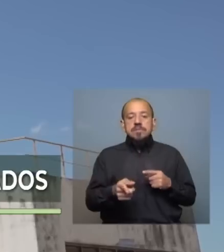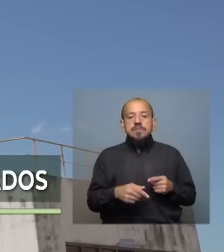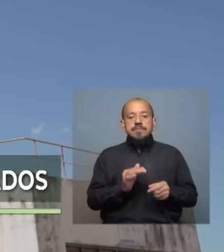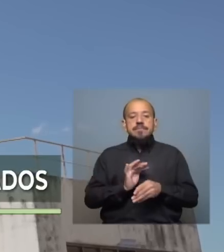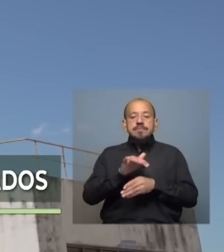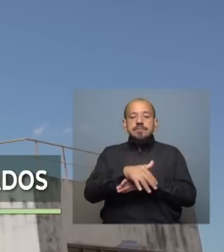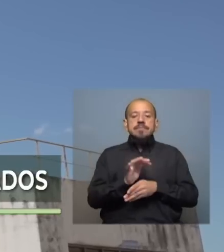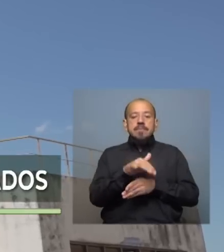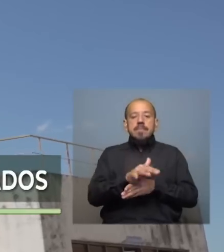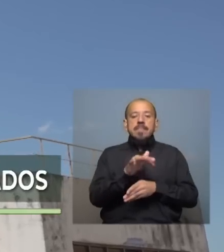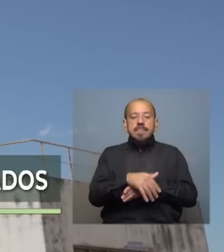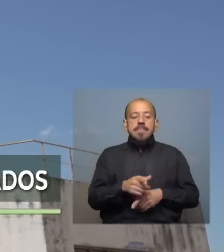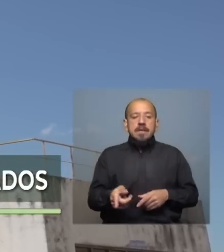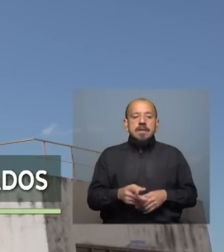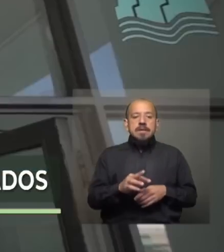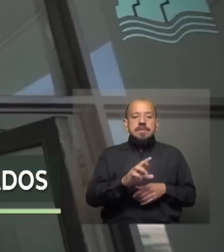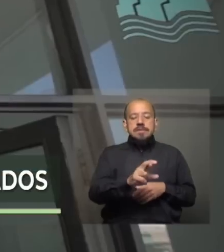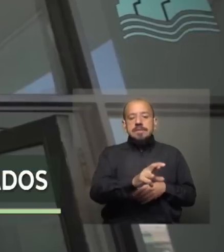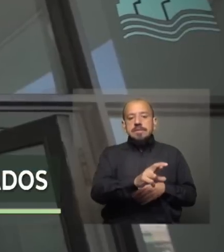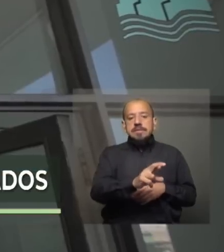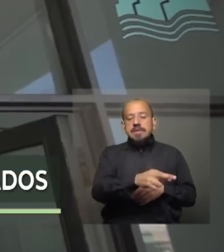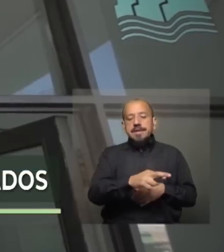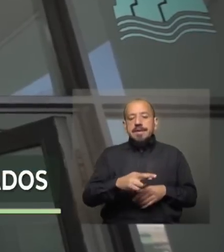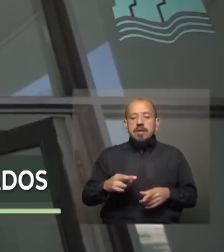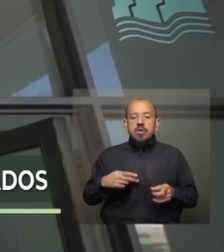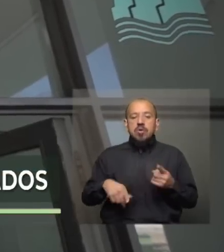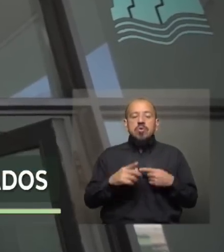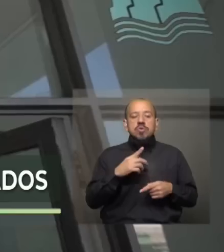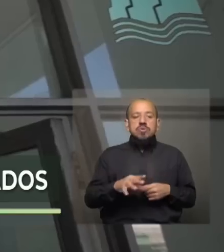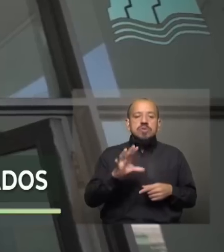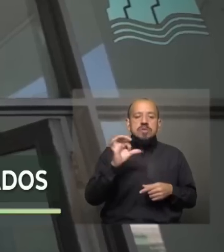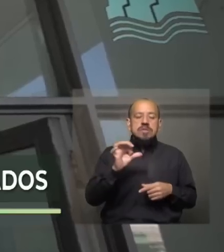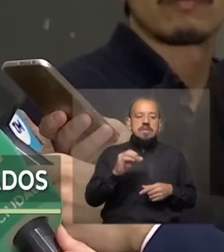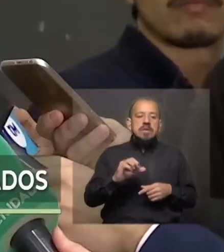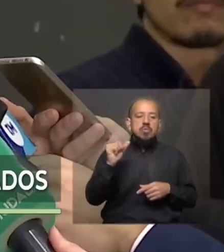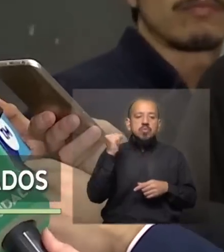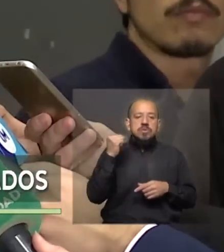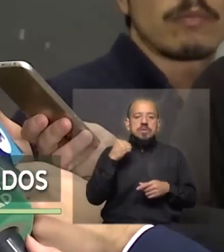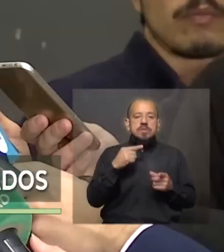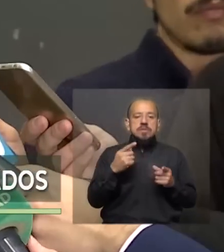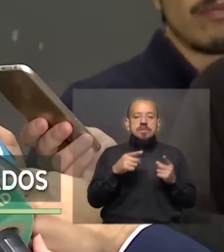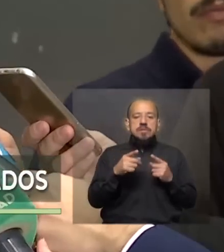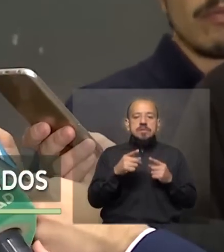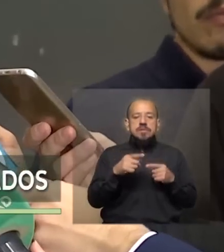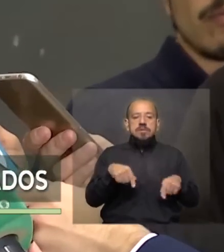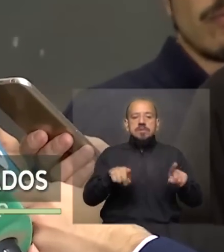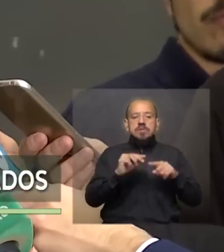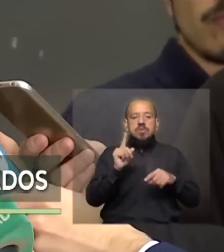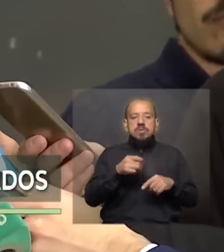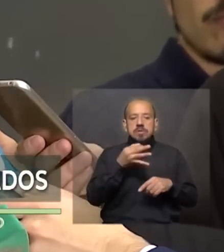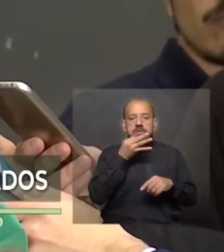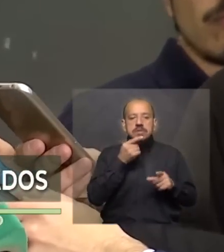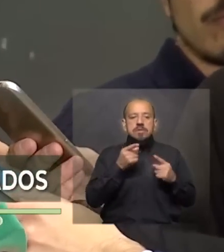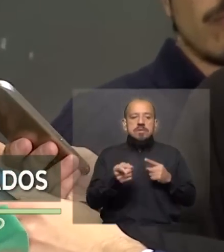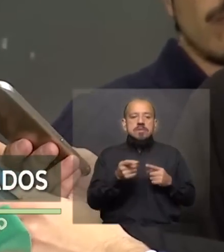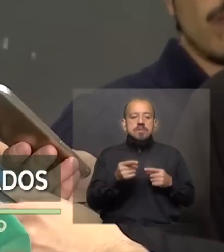el efecto de aislar un tramo del río Santa Lucía aguas abajo de La Represa de aguas corrientes entre tanto Fuentes del organismo informaron